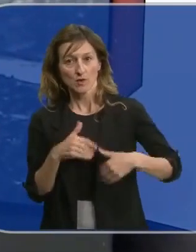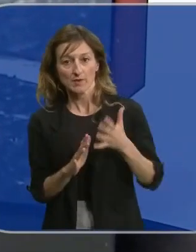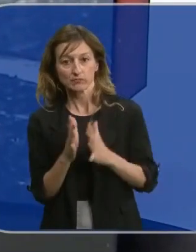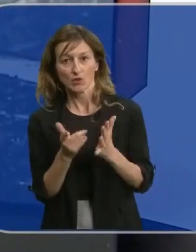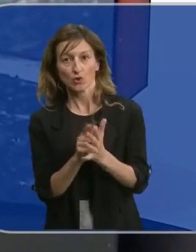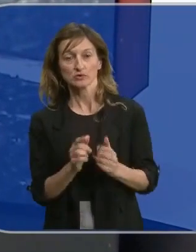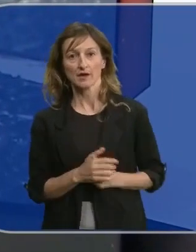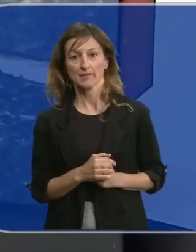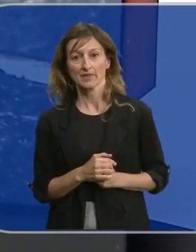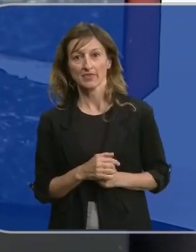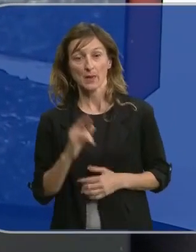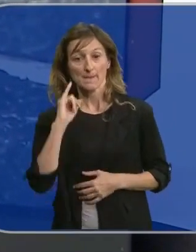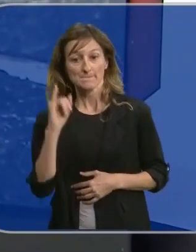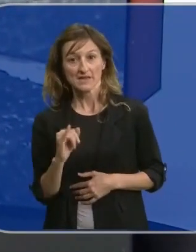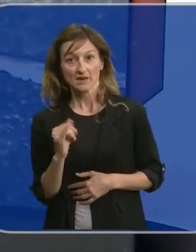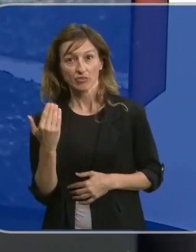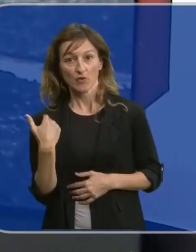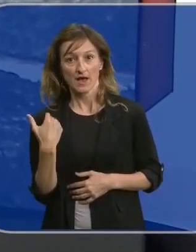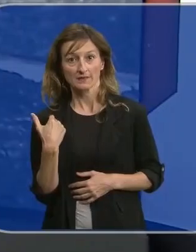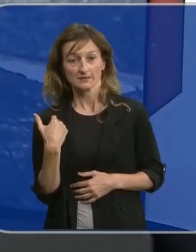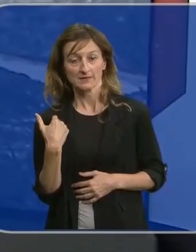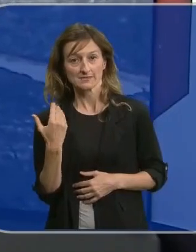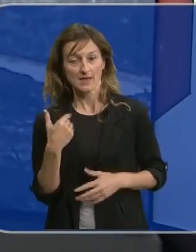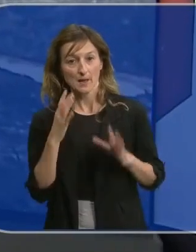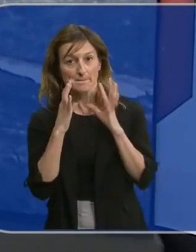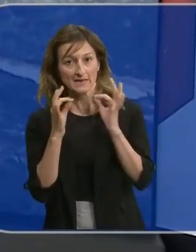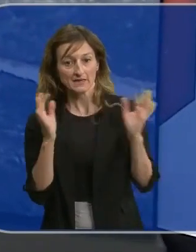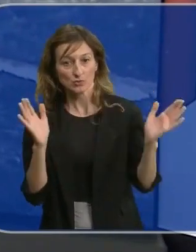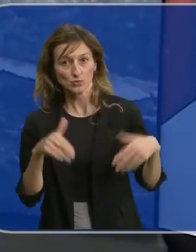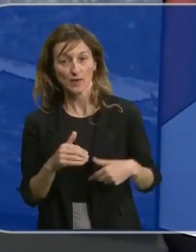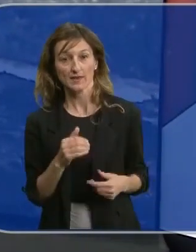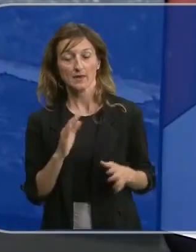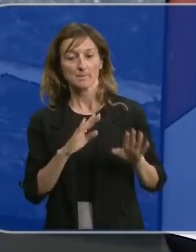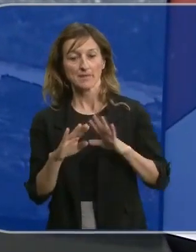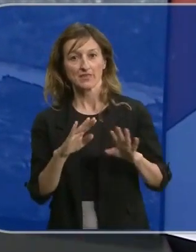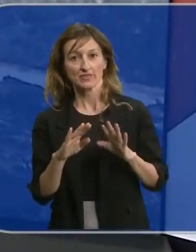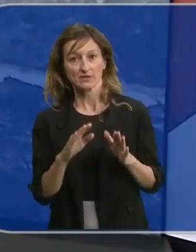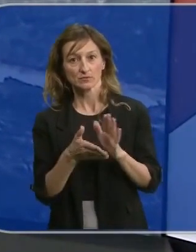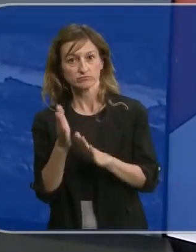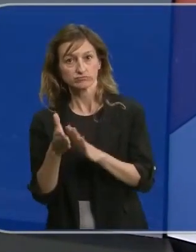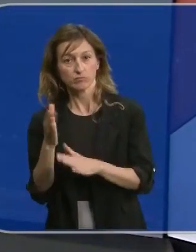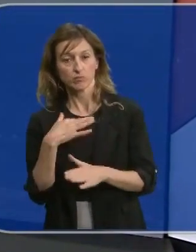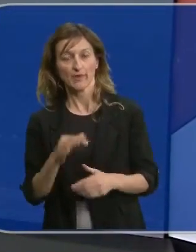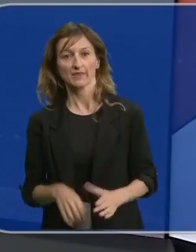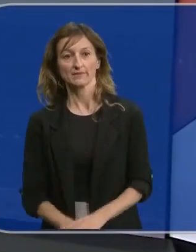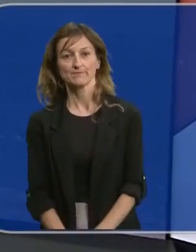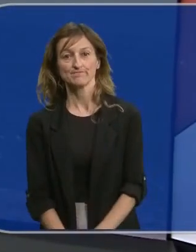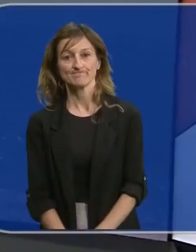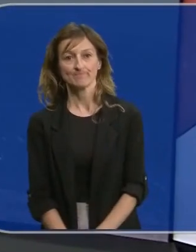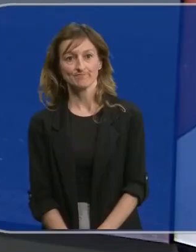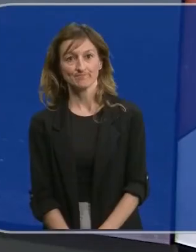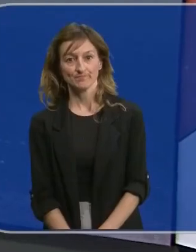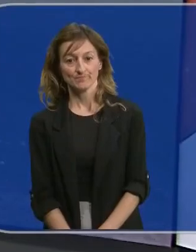llamas pero las dos localidades del bierzo que estaban confinadas ya están fuera de peligro y los vecinos pueden salir de sus casas